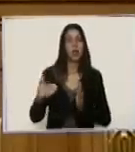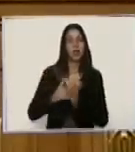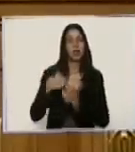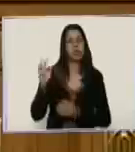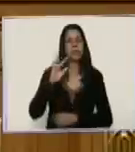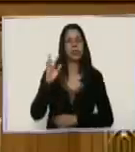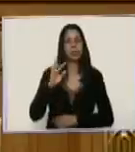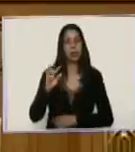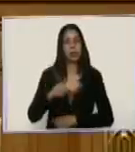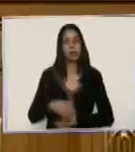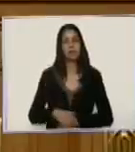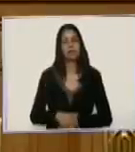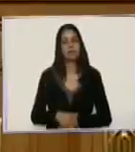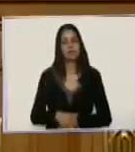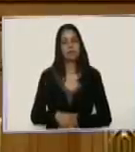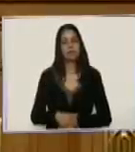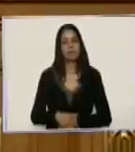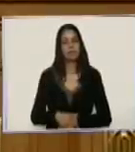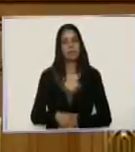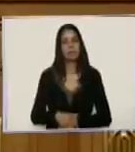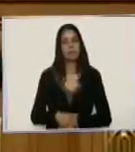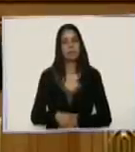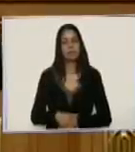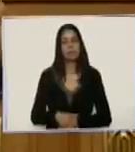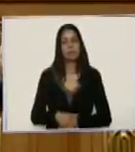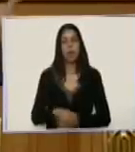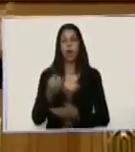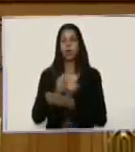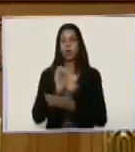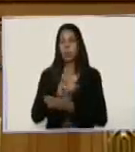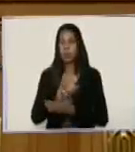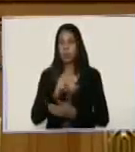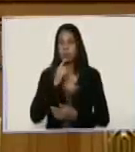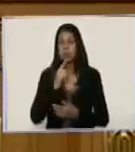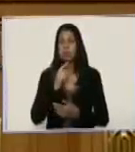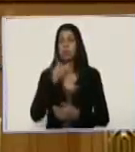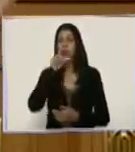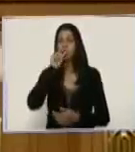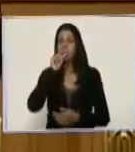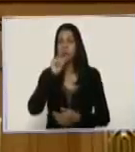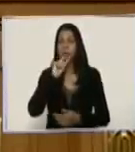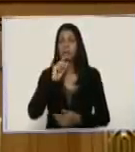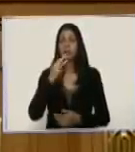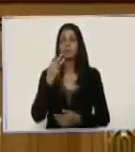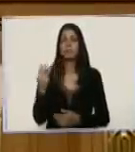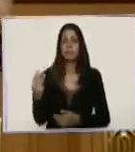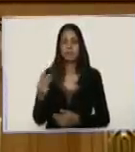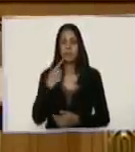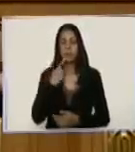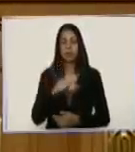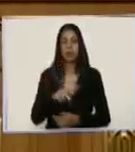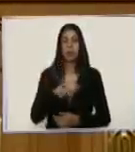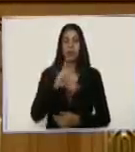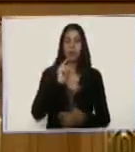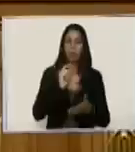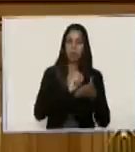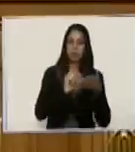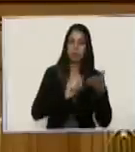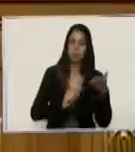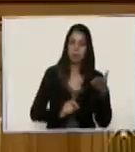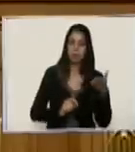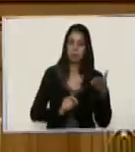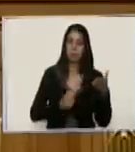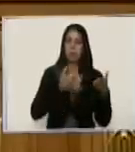Venezuela, en su cuenta Twitter él hizo un comunicado de dos idiomas, inglés y en español, por si